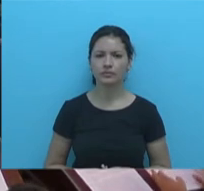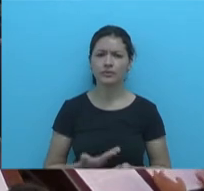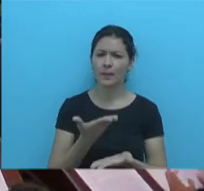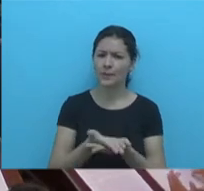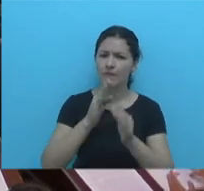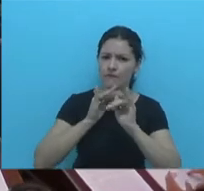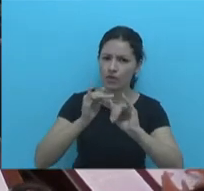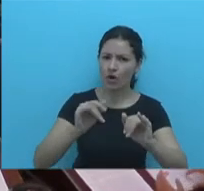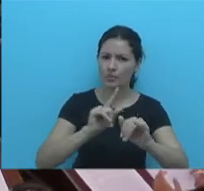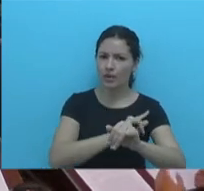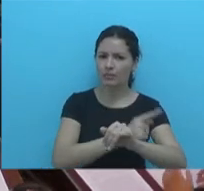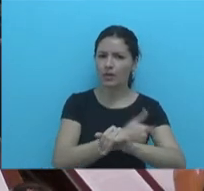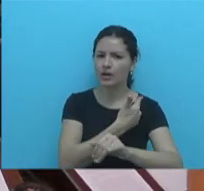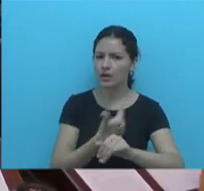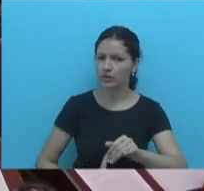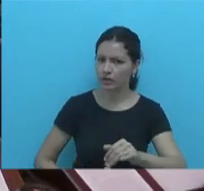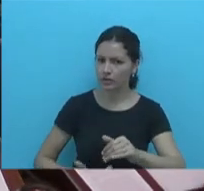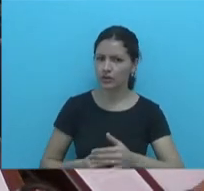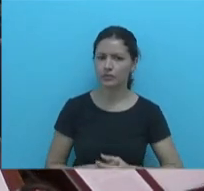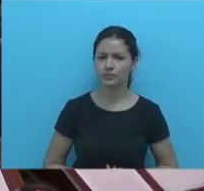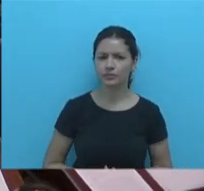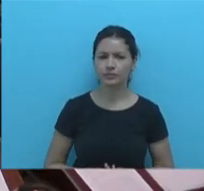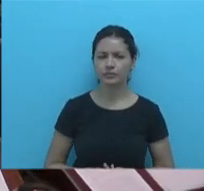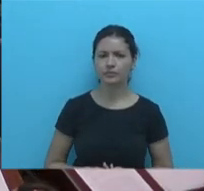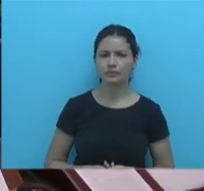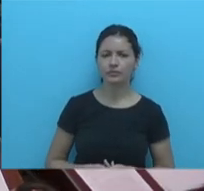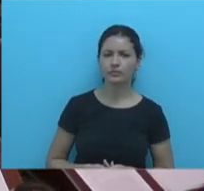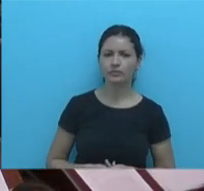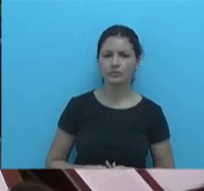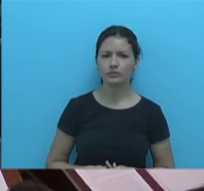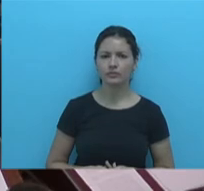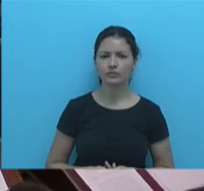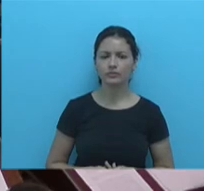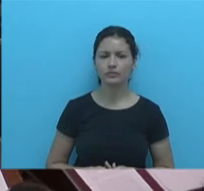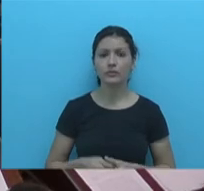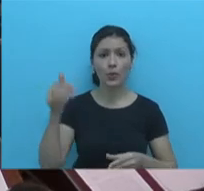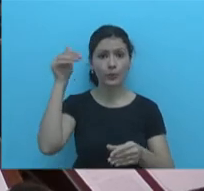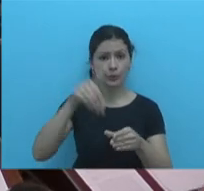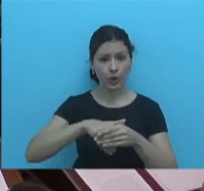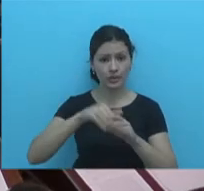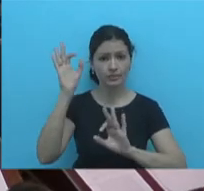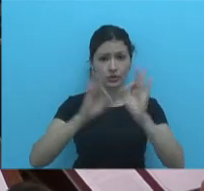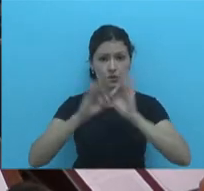información al Ejecutivo Provincial. Pongo a consideración el proyecto.